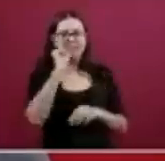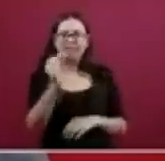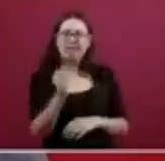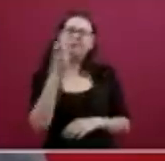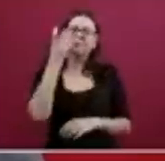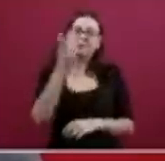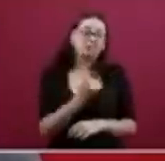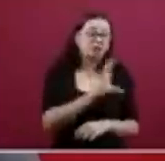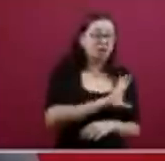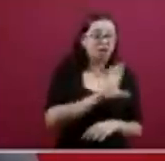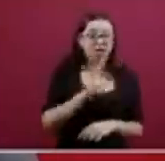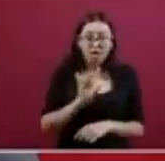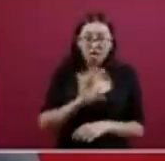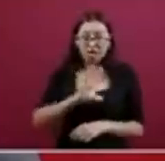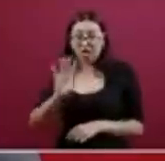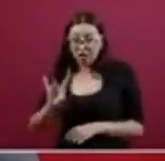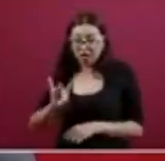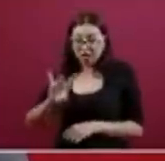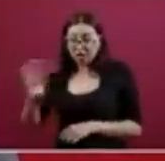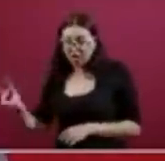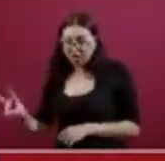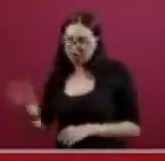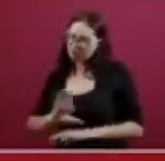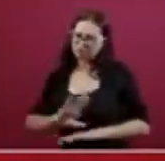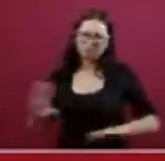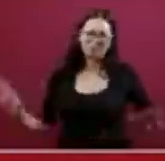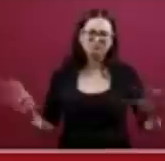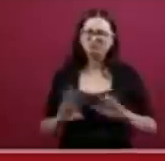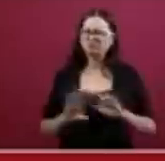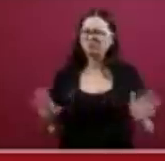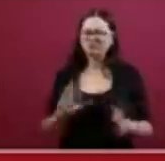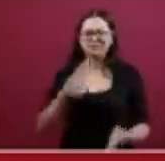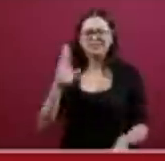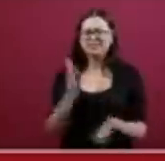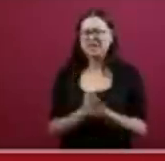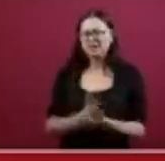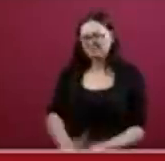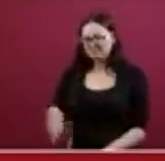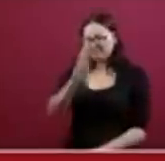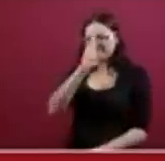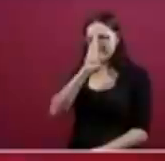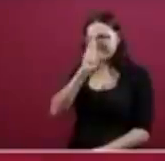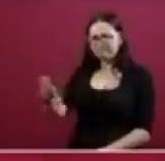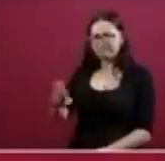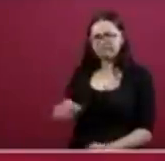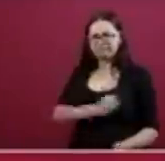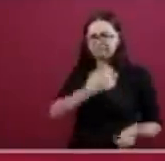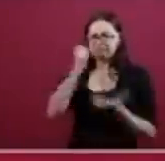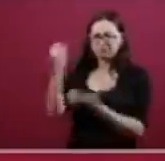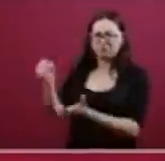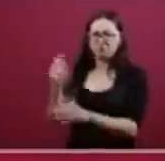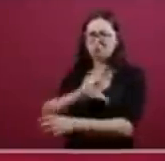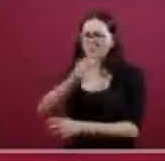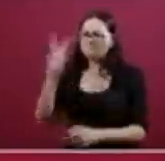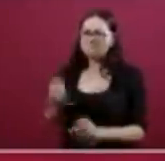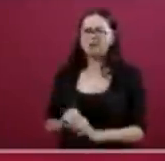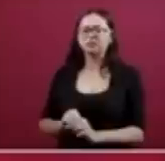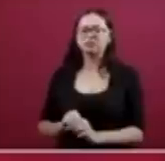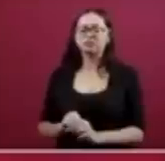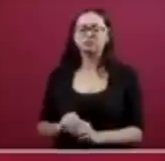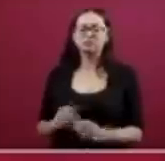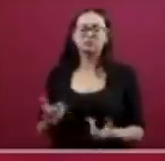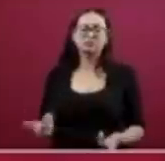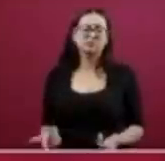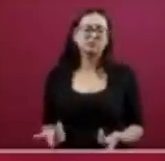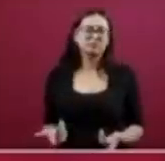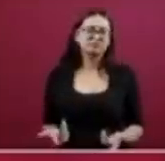porque no llega completo el dinero, o no llega, o llega